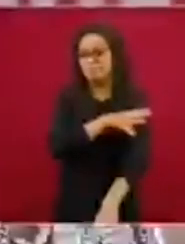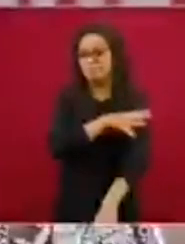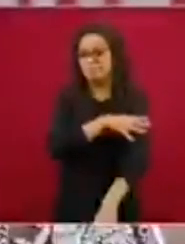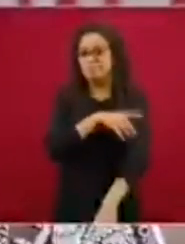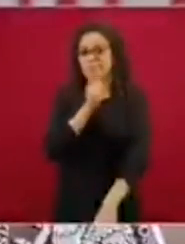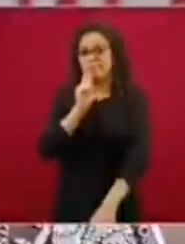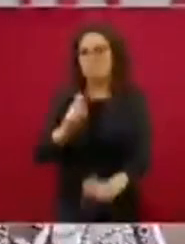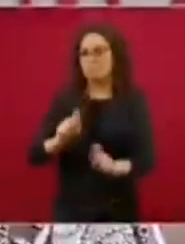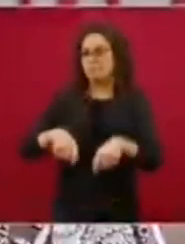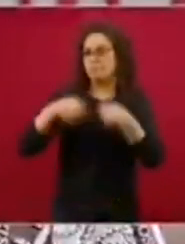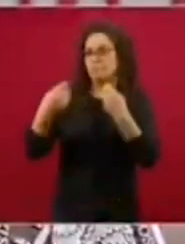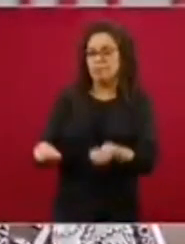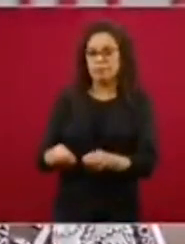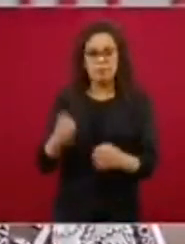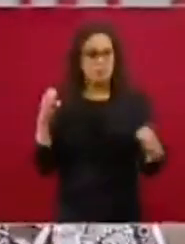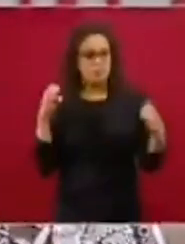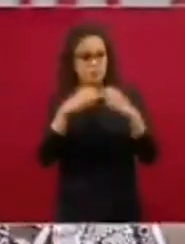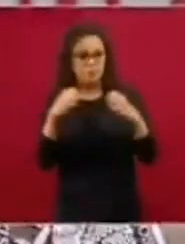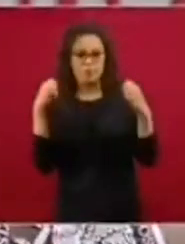Nos engañaron